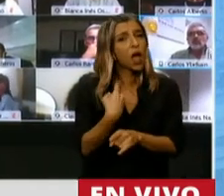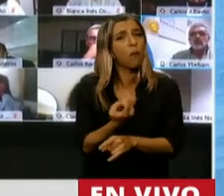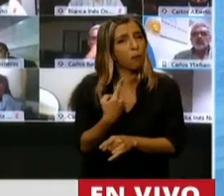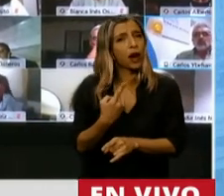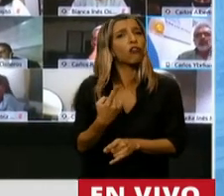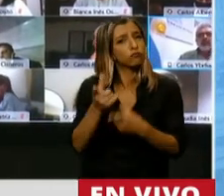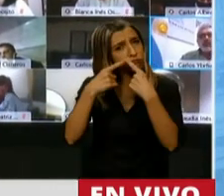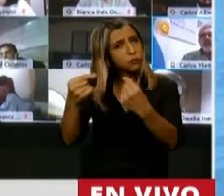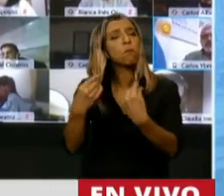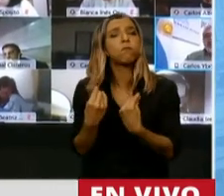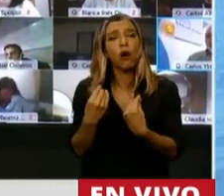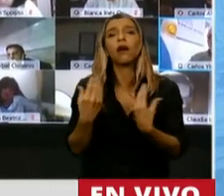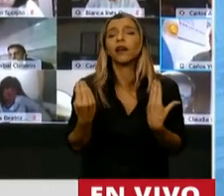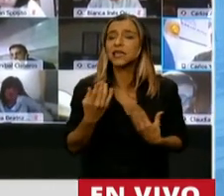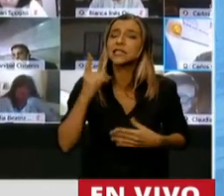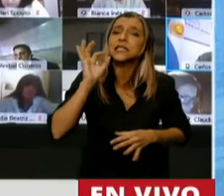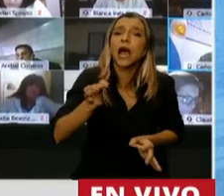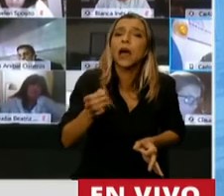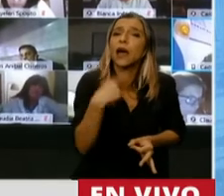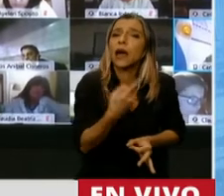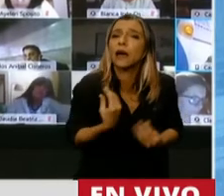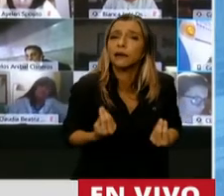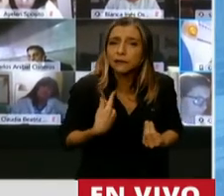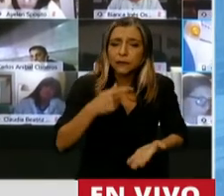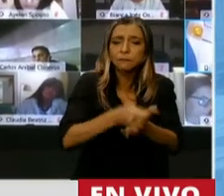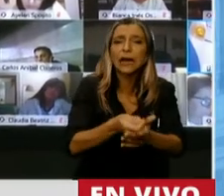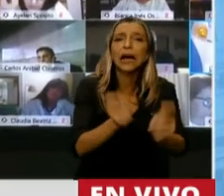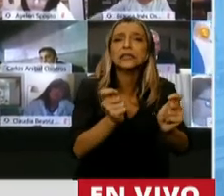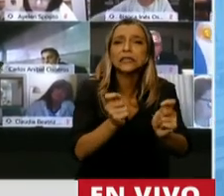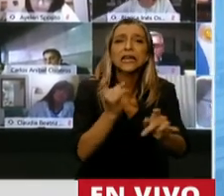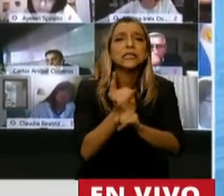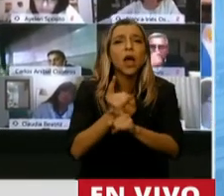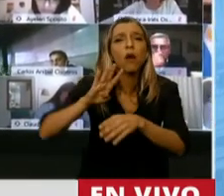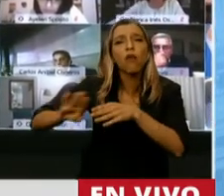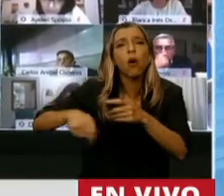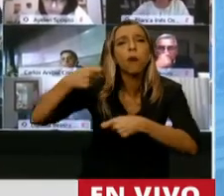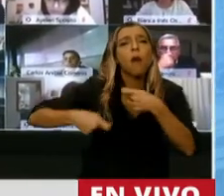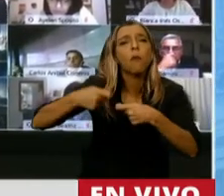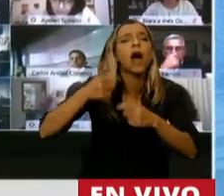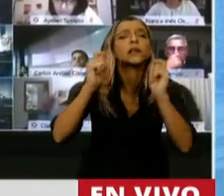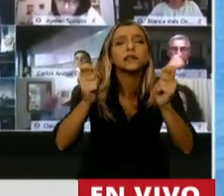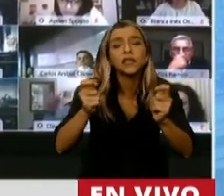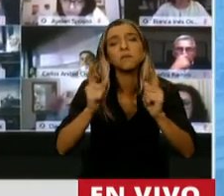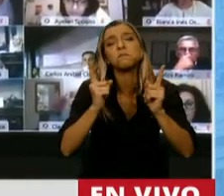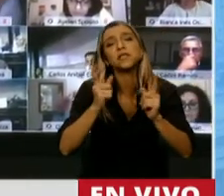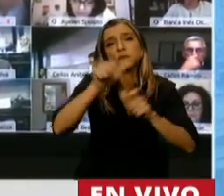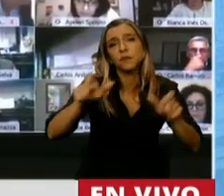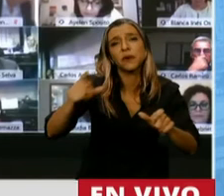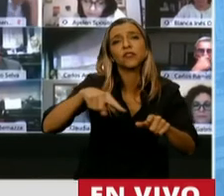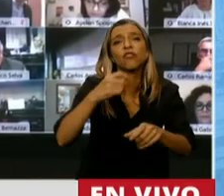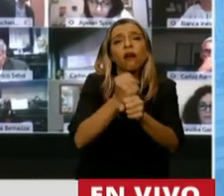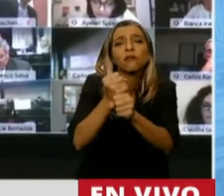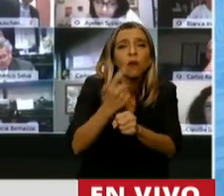después quien paga con su dosis ha ingresado de ese el pueblo argentino con la gravedad que nunca se sabe